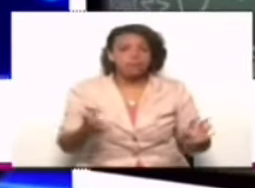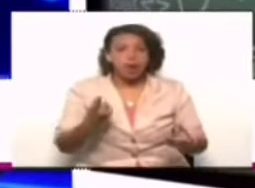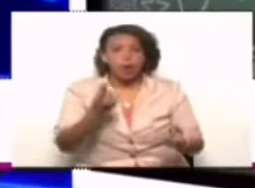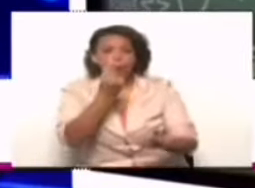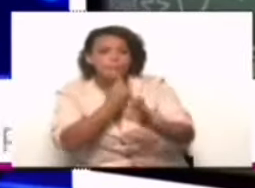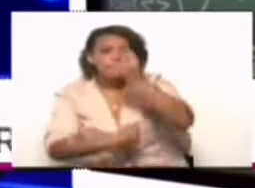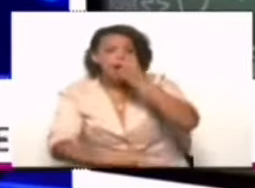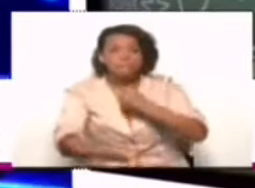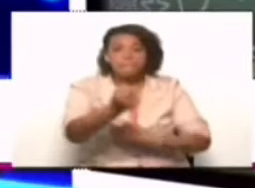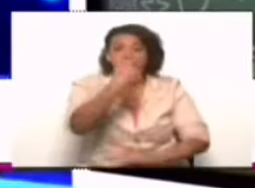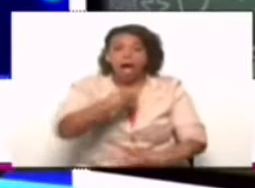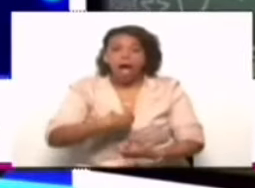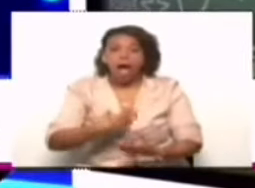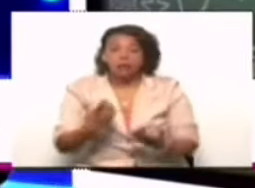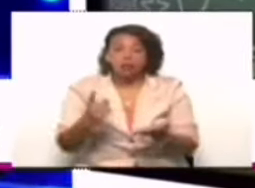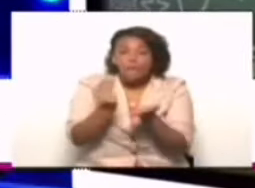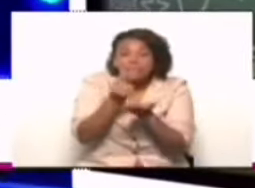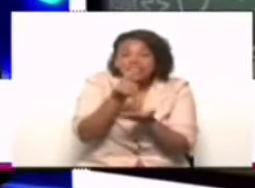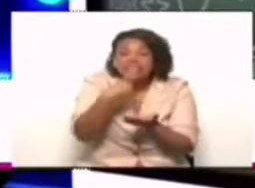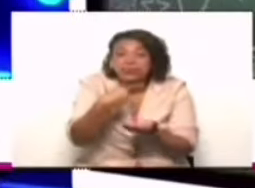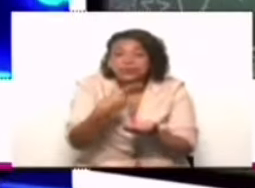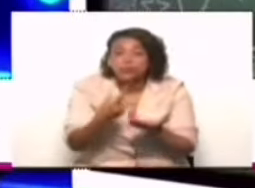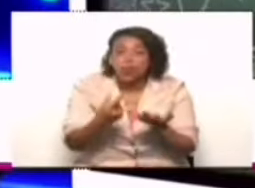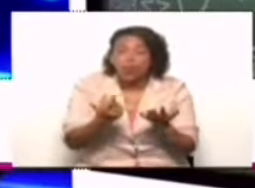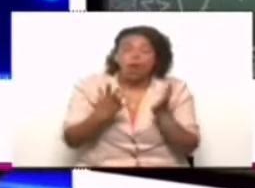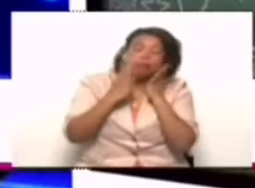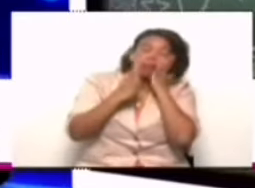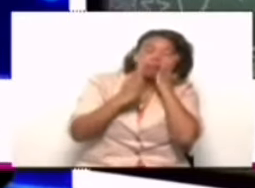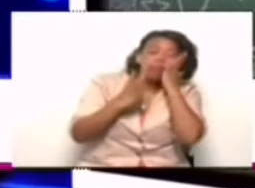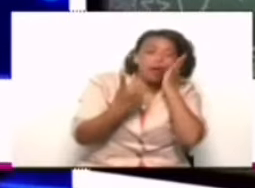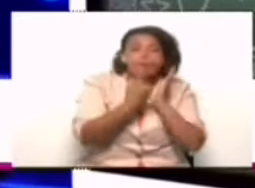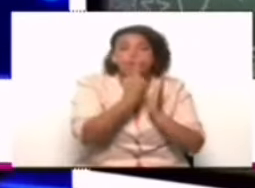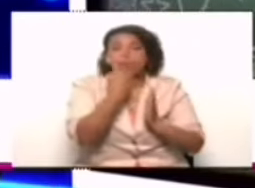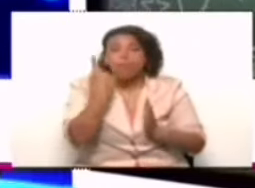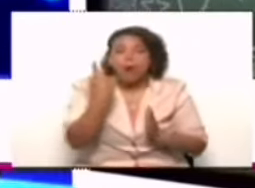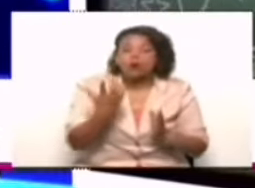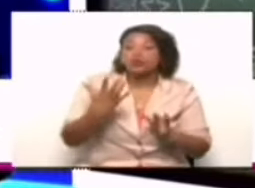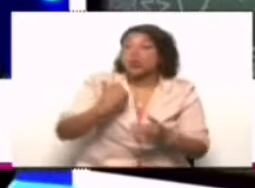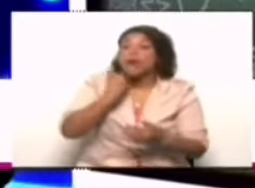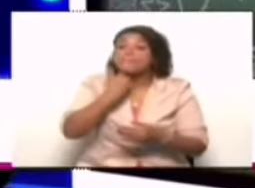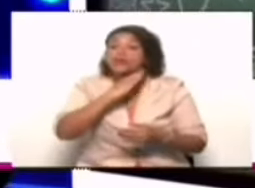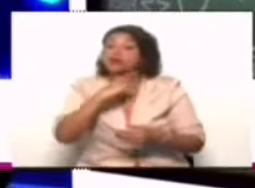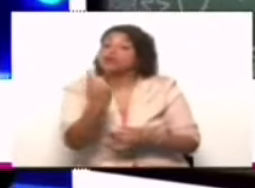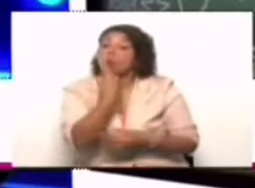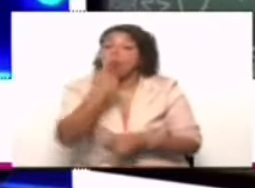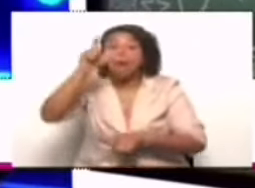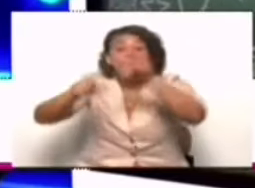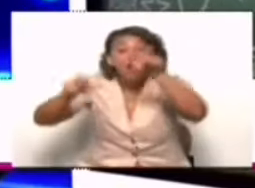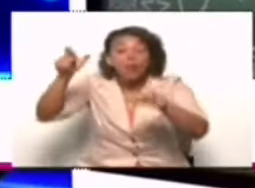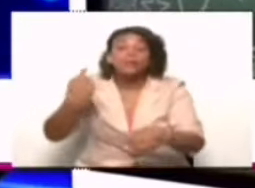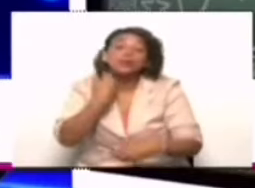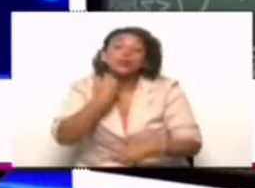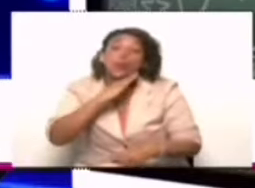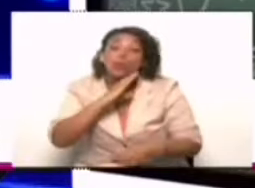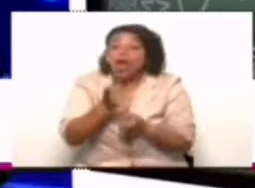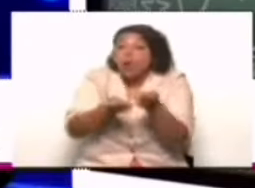los niños a consumir estos ansiolíticos, estos medicamentos que tienen que ser controlados por los